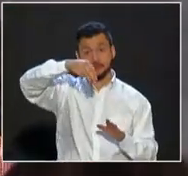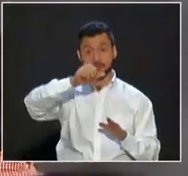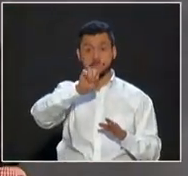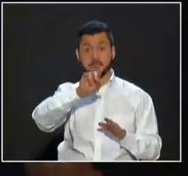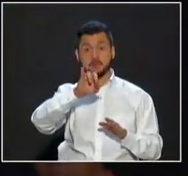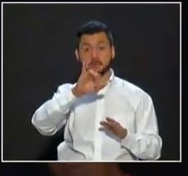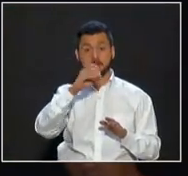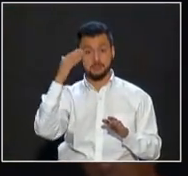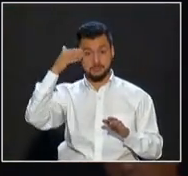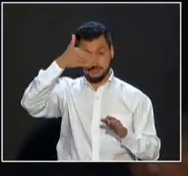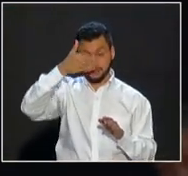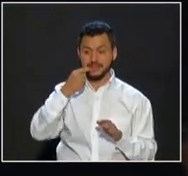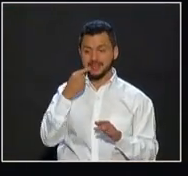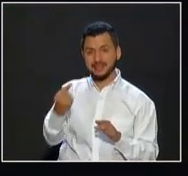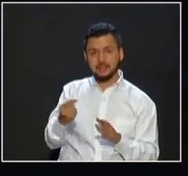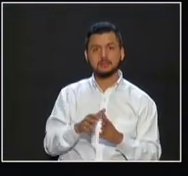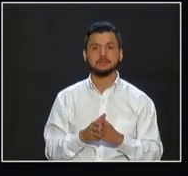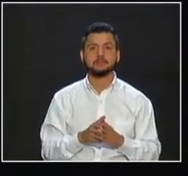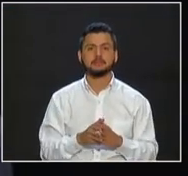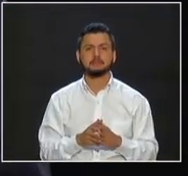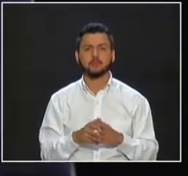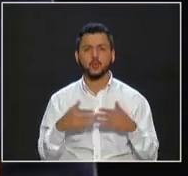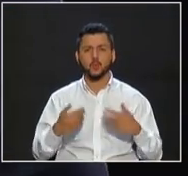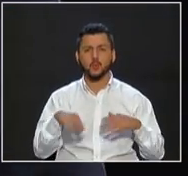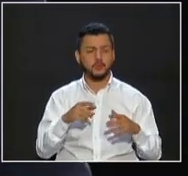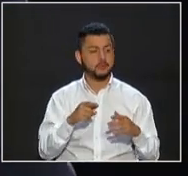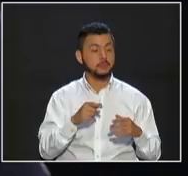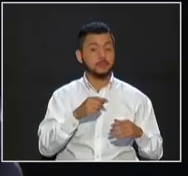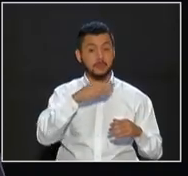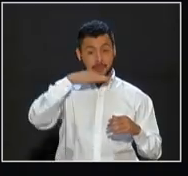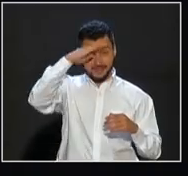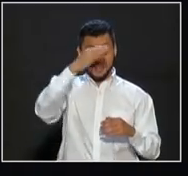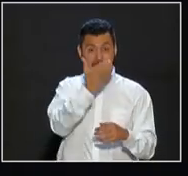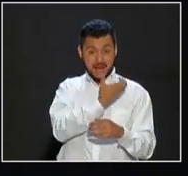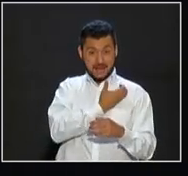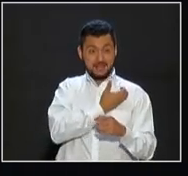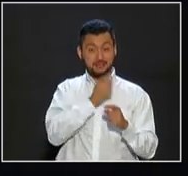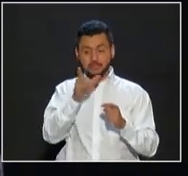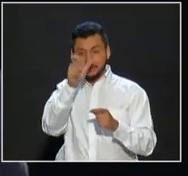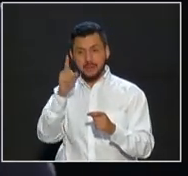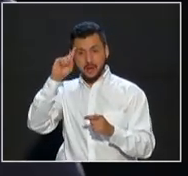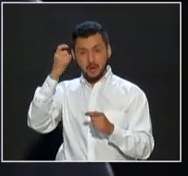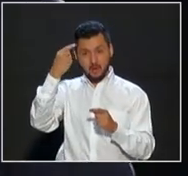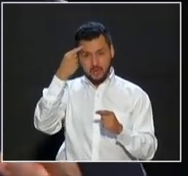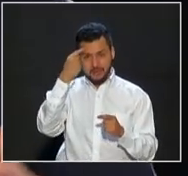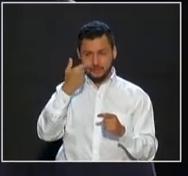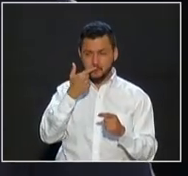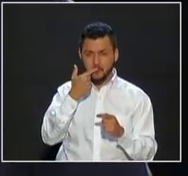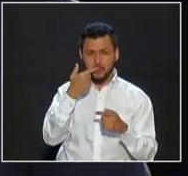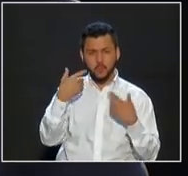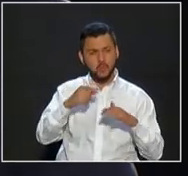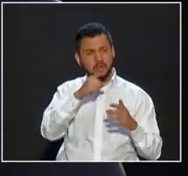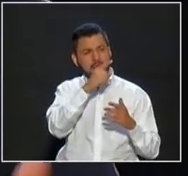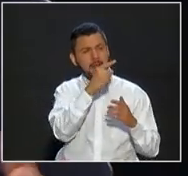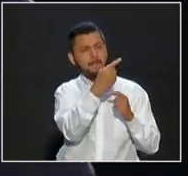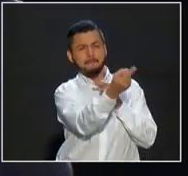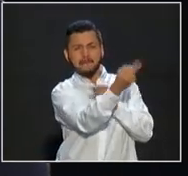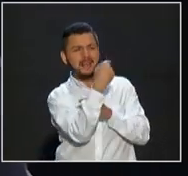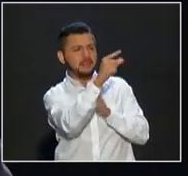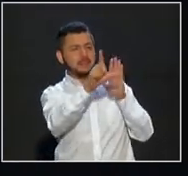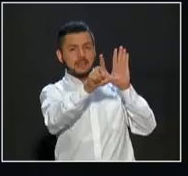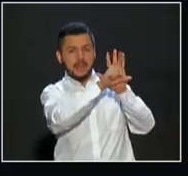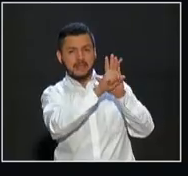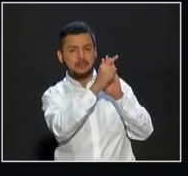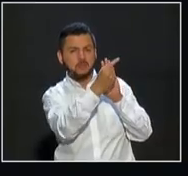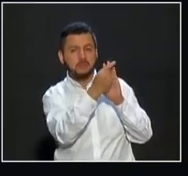claro y por eso es que esta administración lo ha tomado como dice en su enunciado una recomendación sin embargo tenemos que encontrar